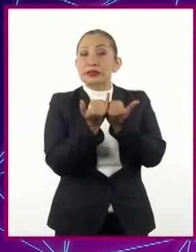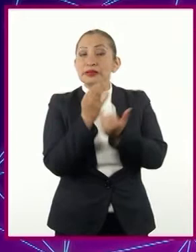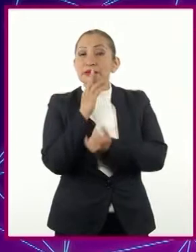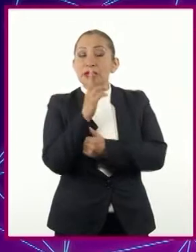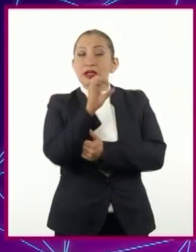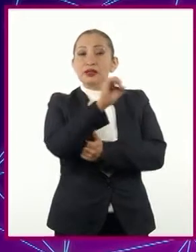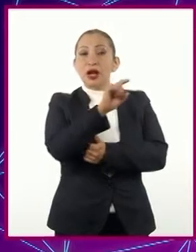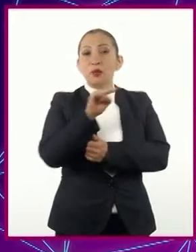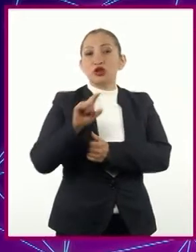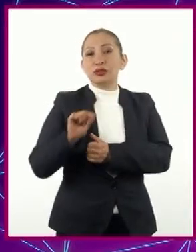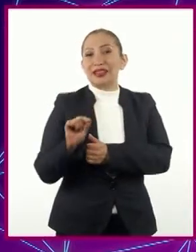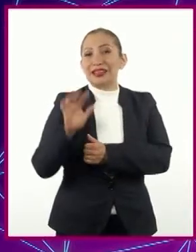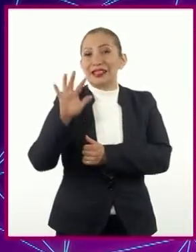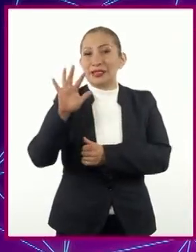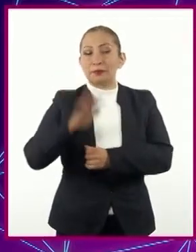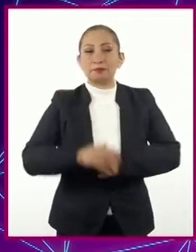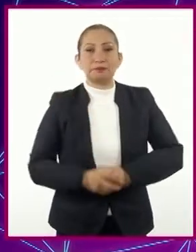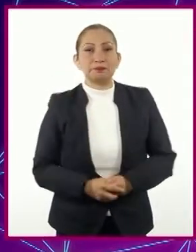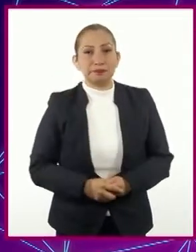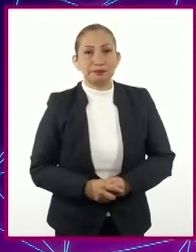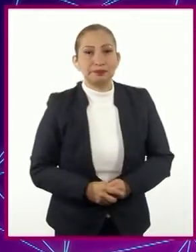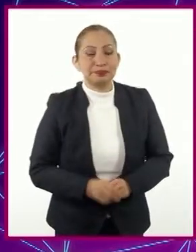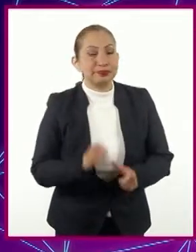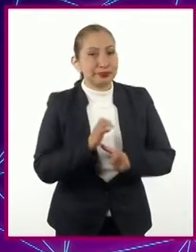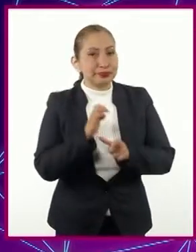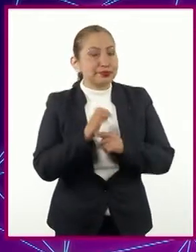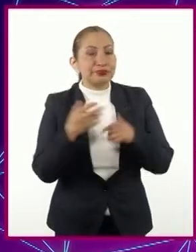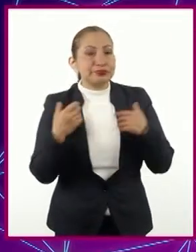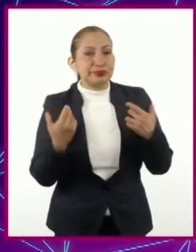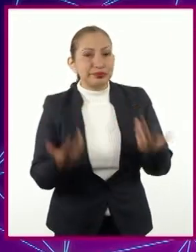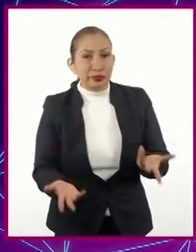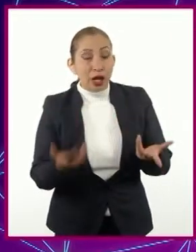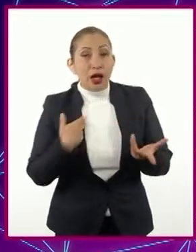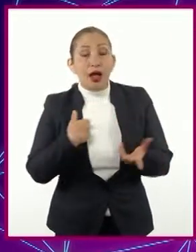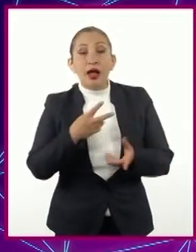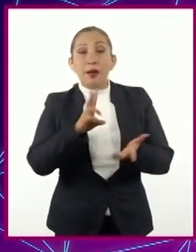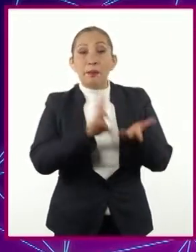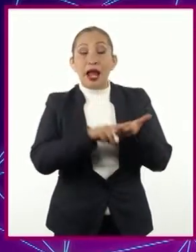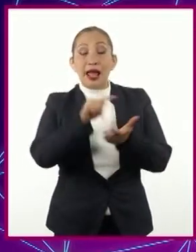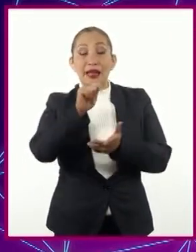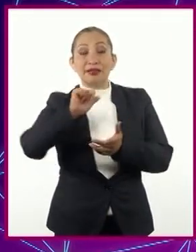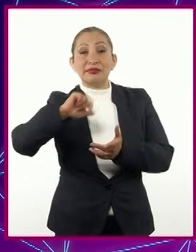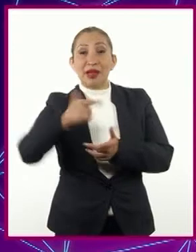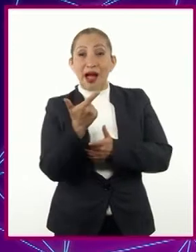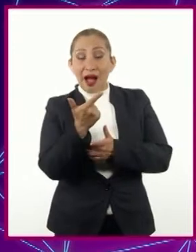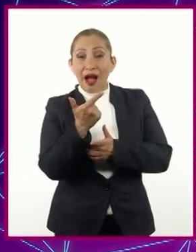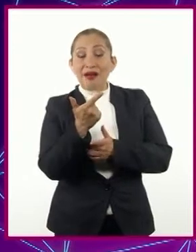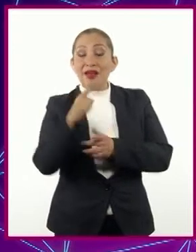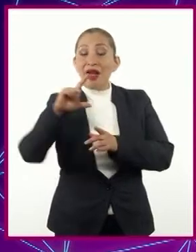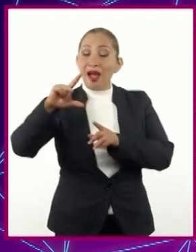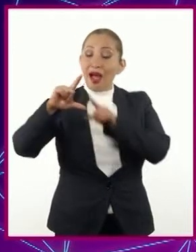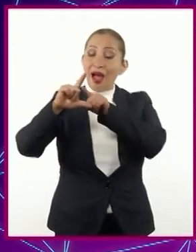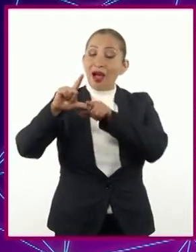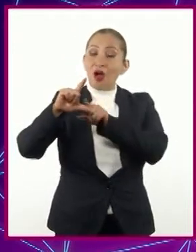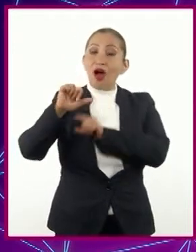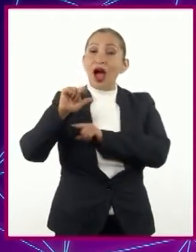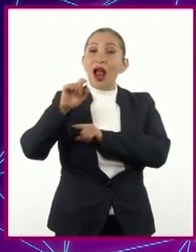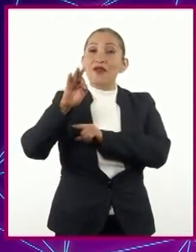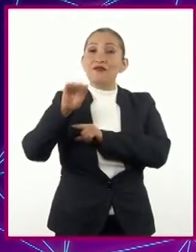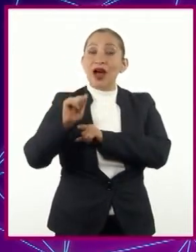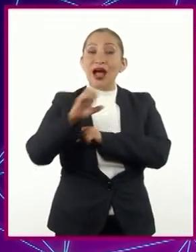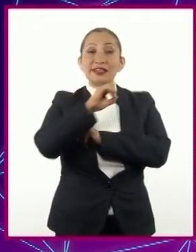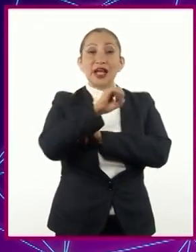a 0.75. Así, el valor de la función tangente del ángulo alfa es igual